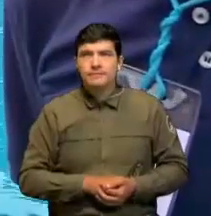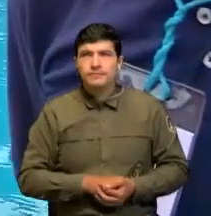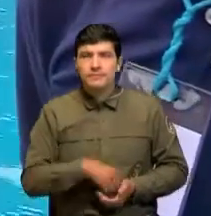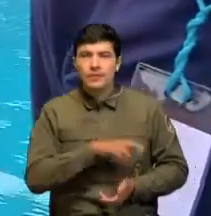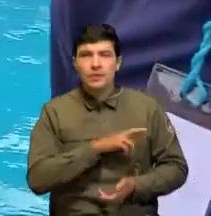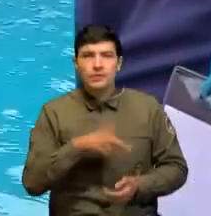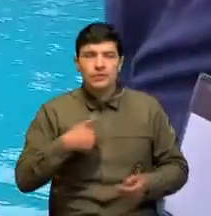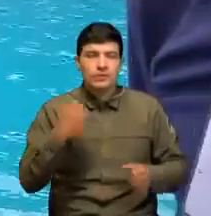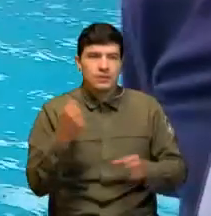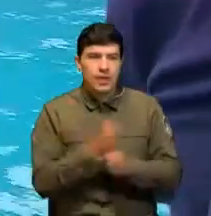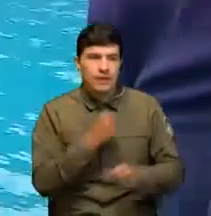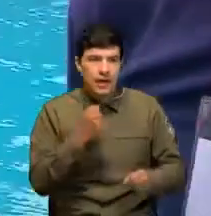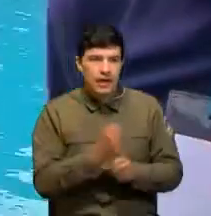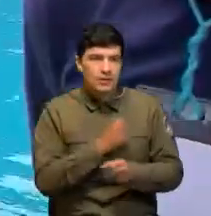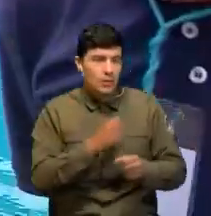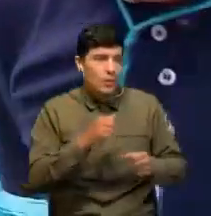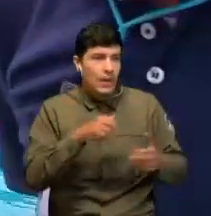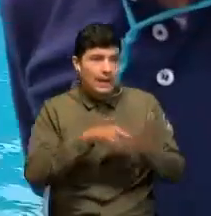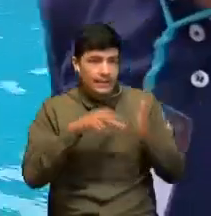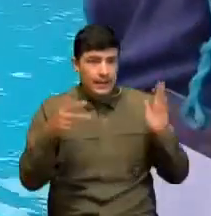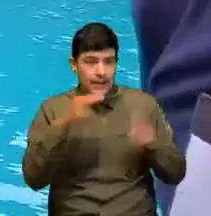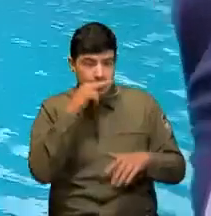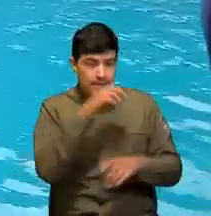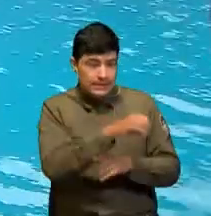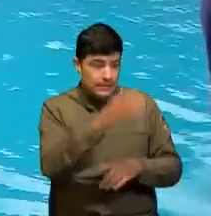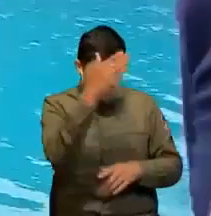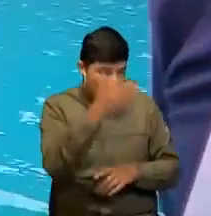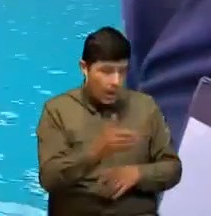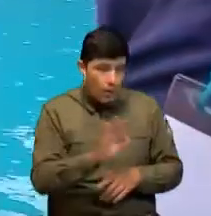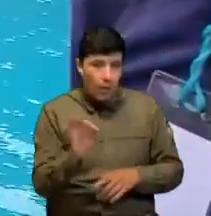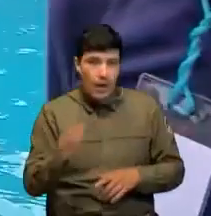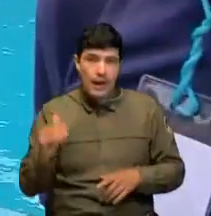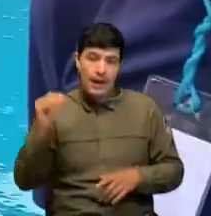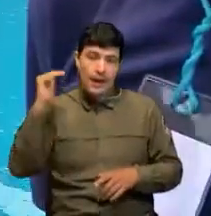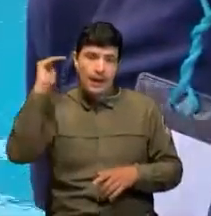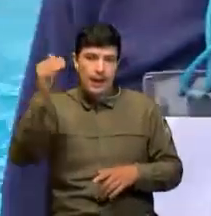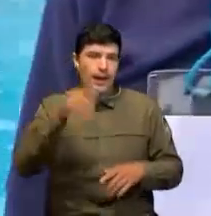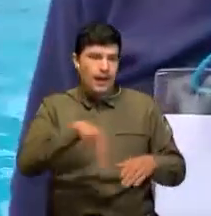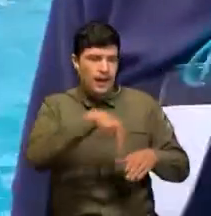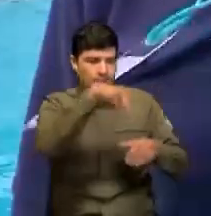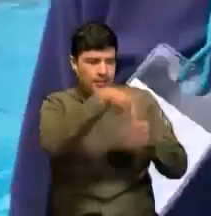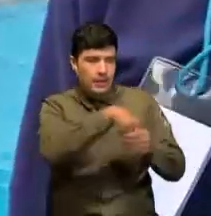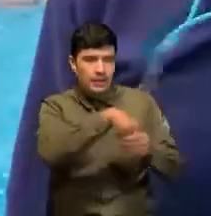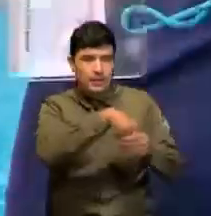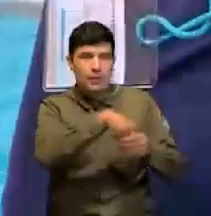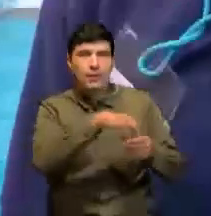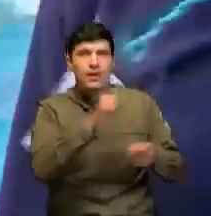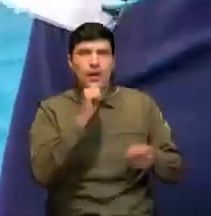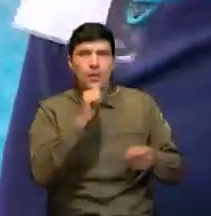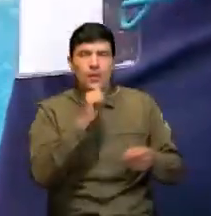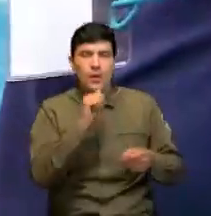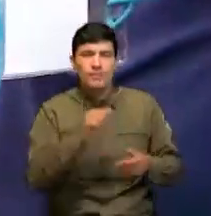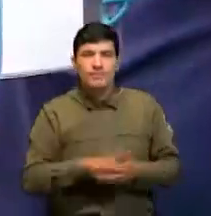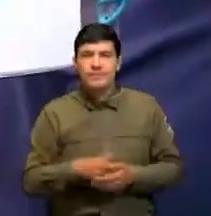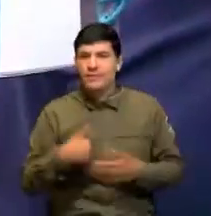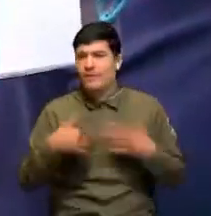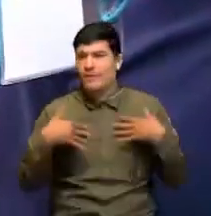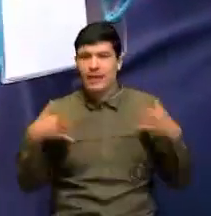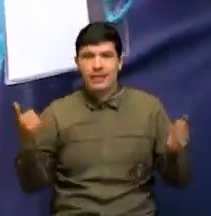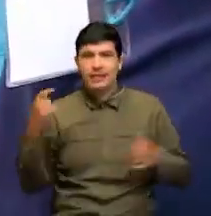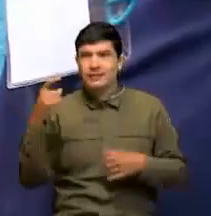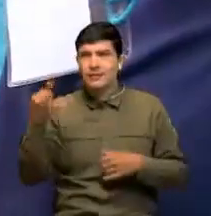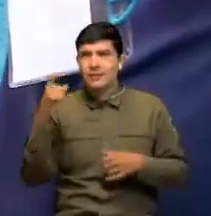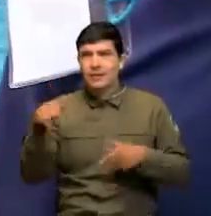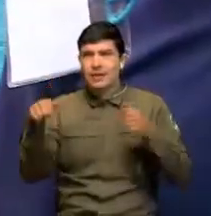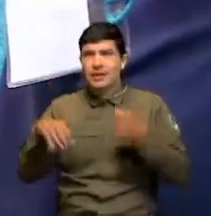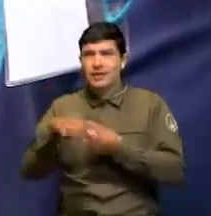la técnica, desde las niñas más pequeñas hasta las más grandes, desde afuera hasta dentro del agua. Estoy muy feliz. Cúcuta es